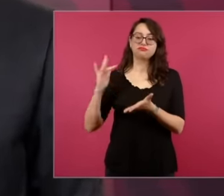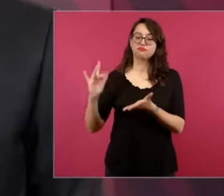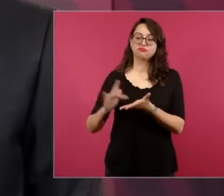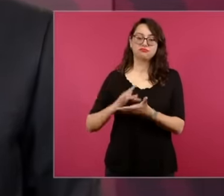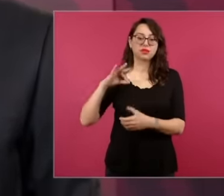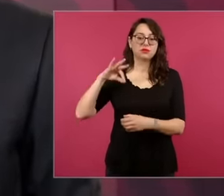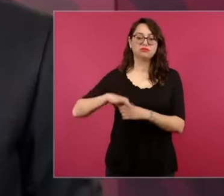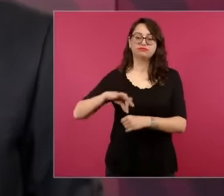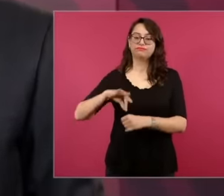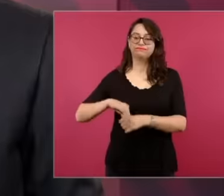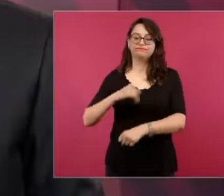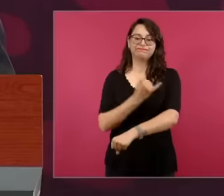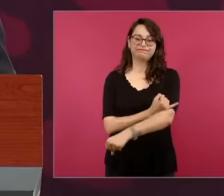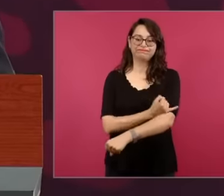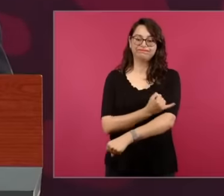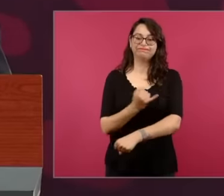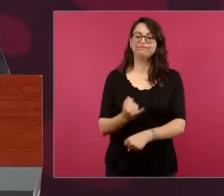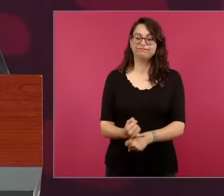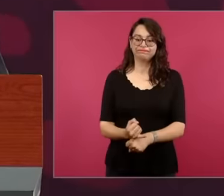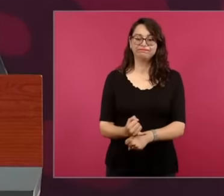los habitantes de Iztapalapa.